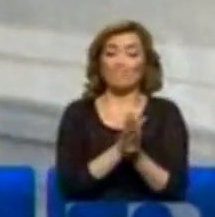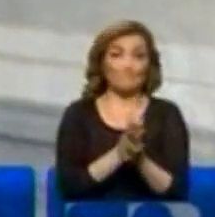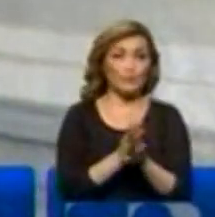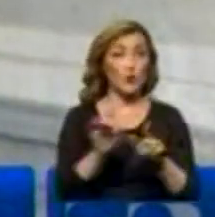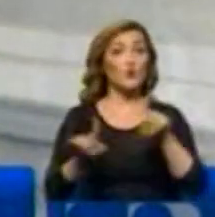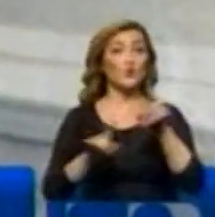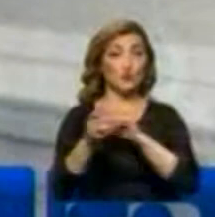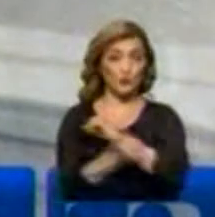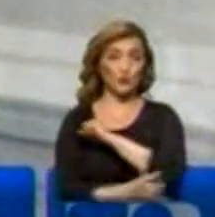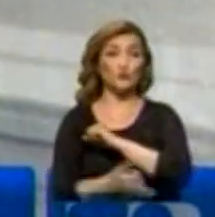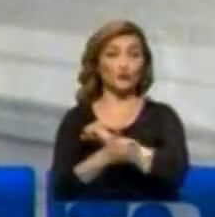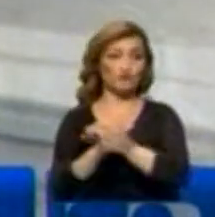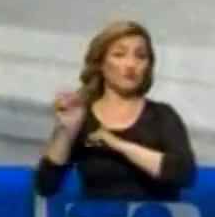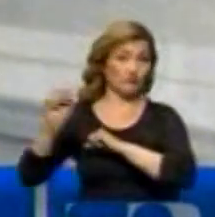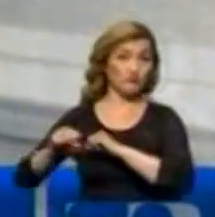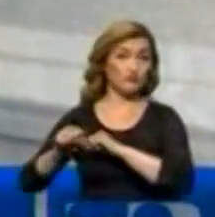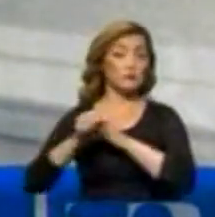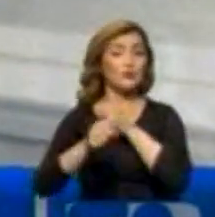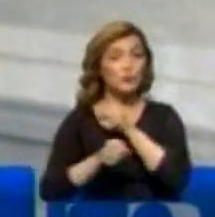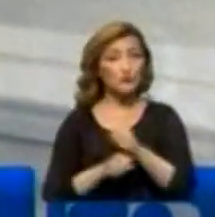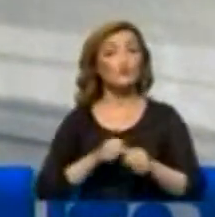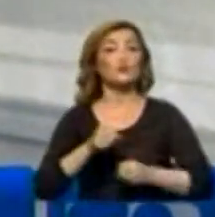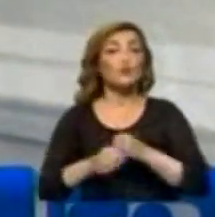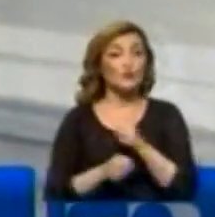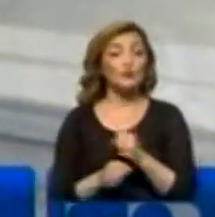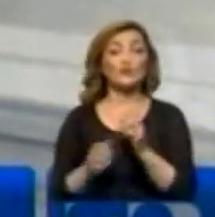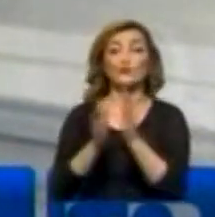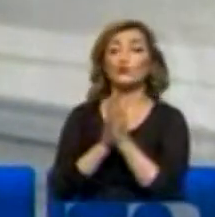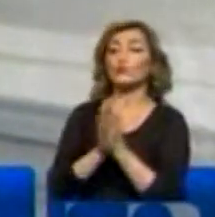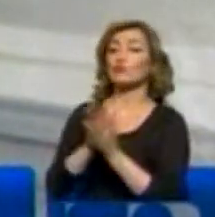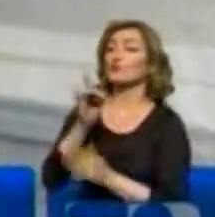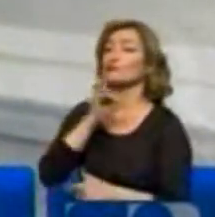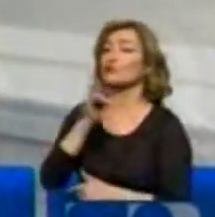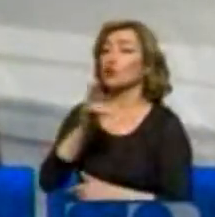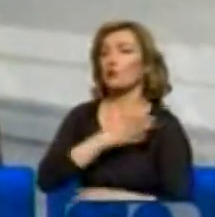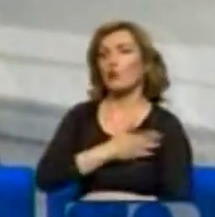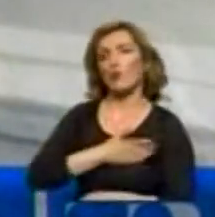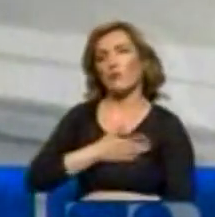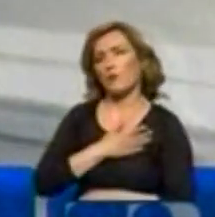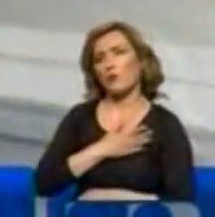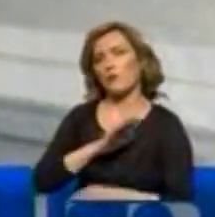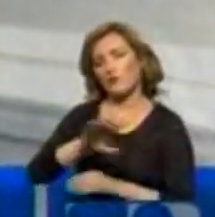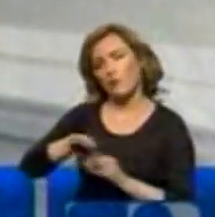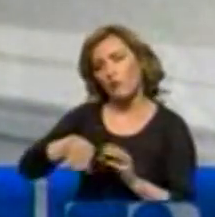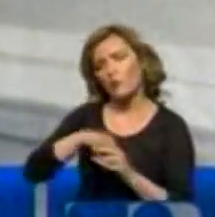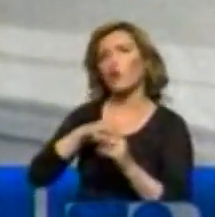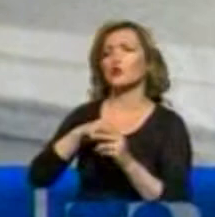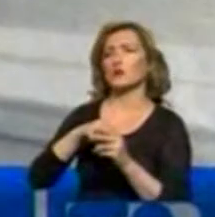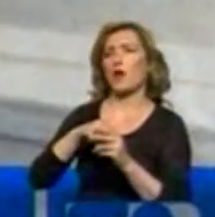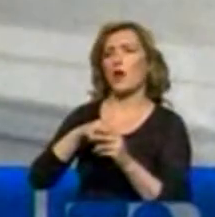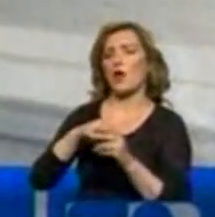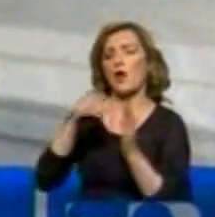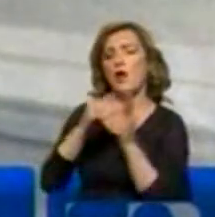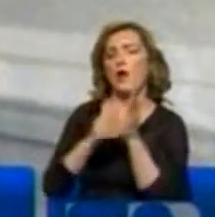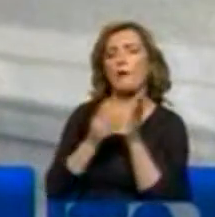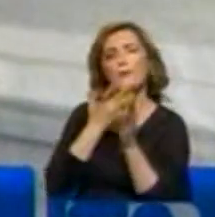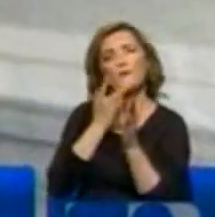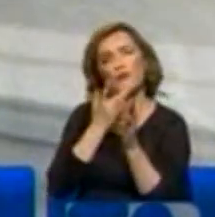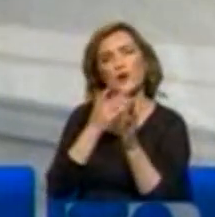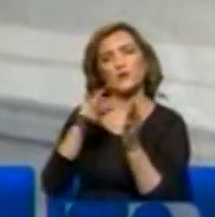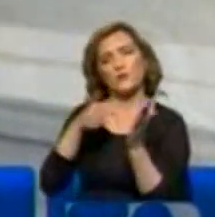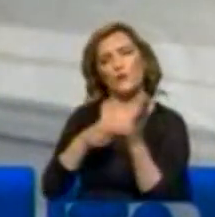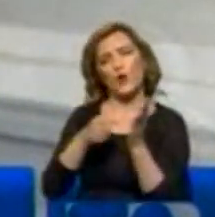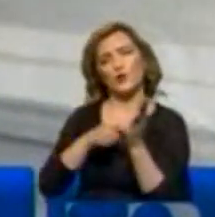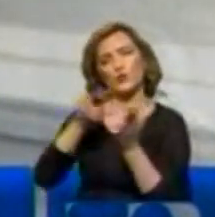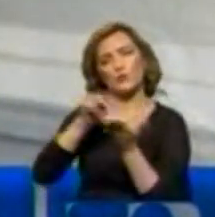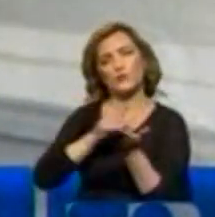otros países y año tras año tenemos que pedirle a Estados Unidos se nos incluya en una canasta de preferencias